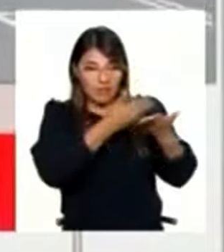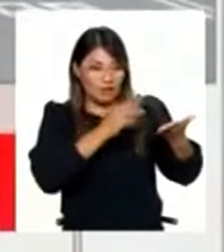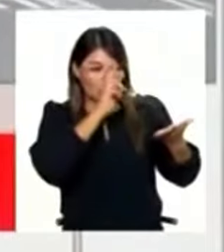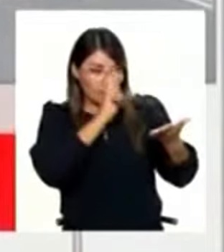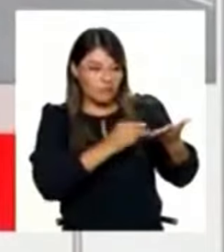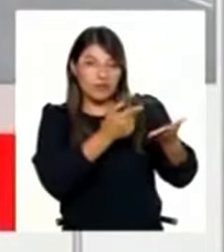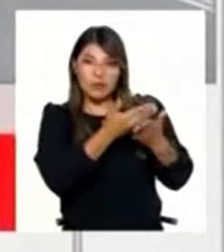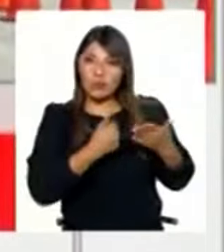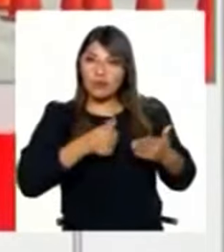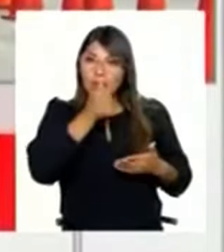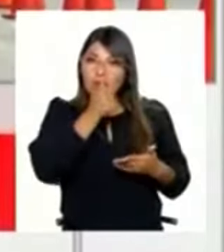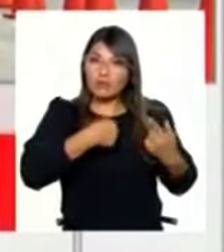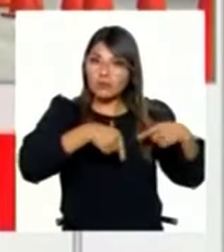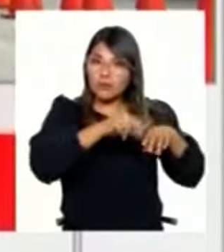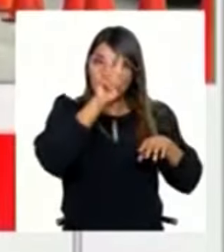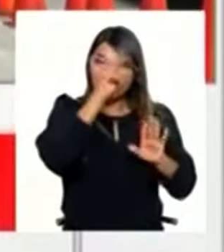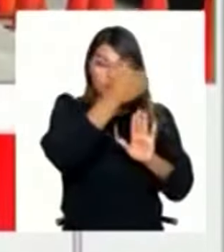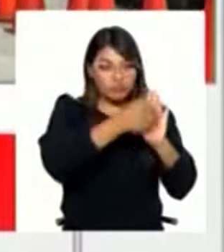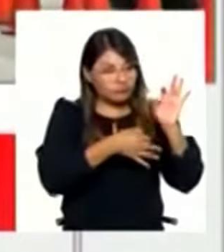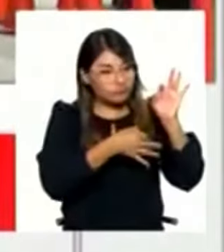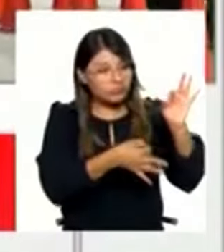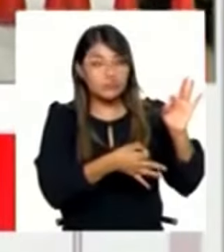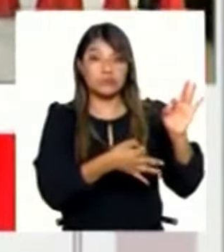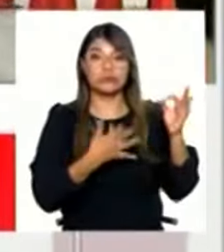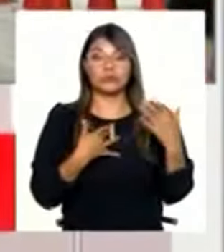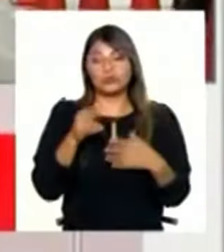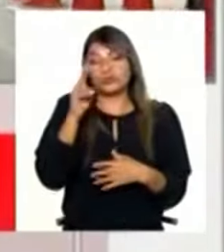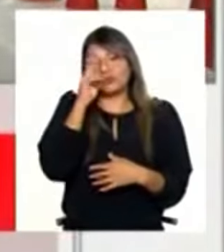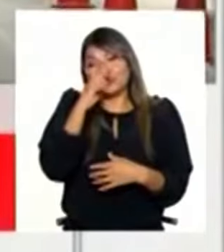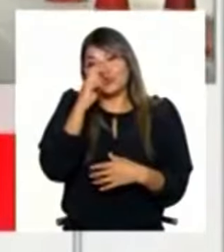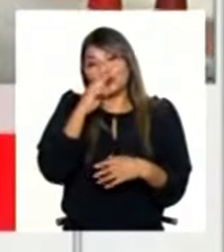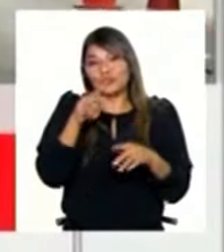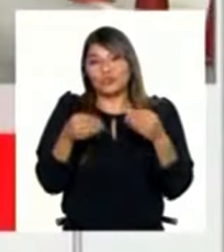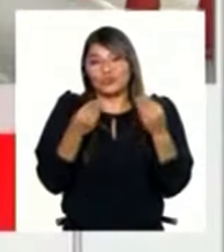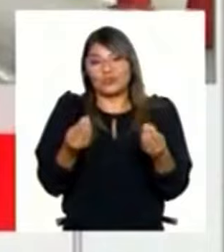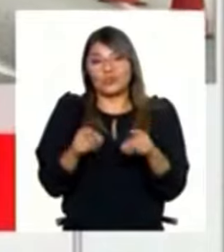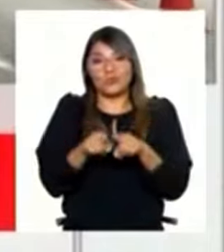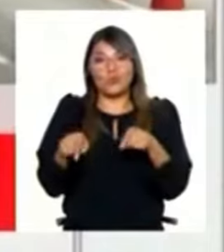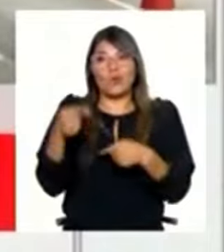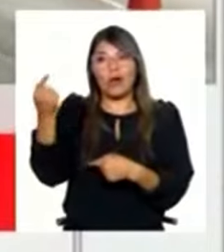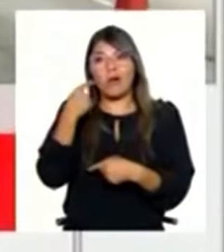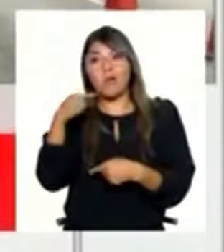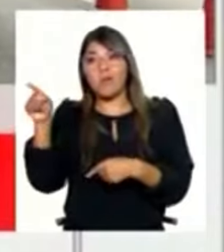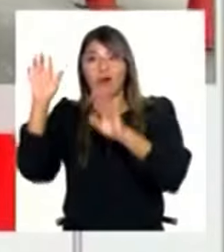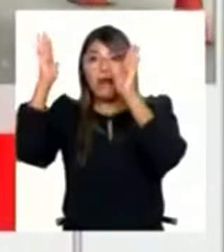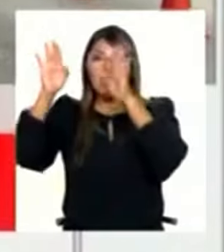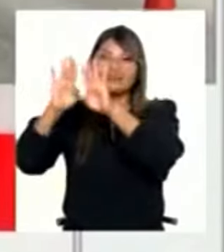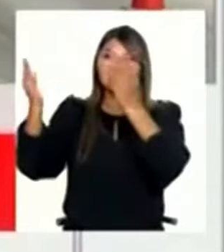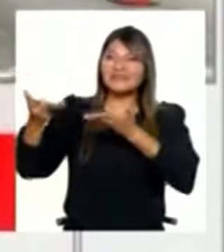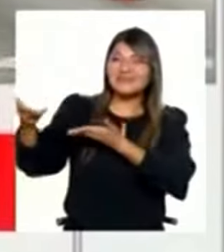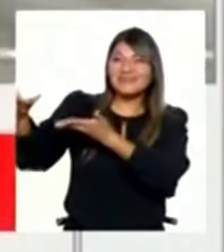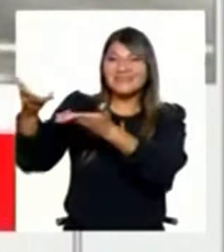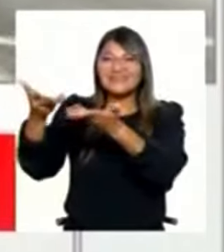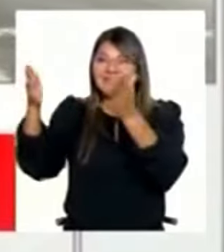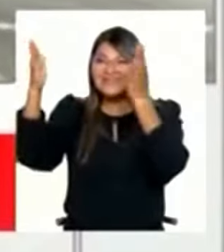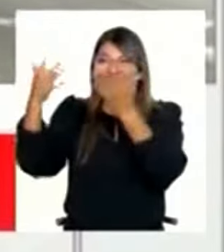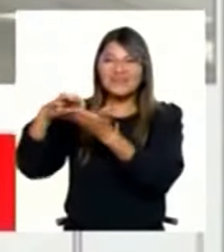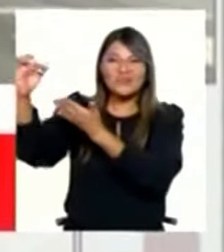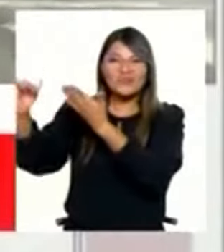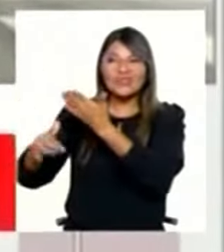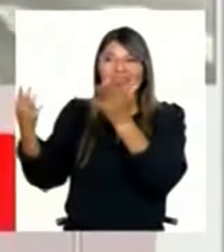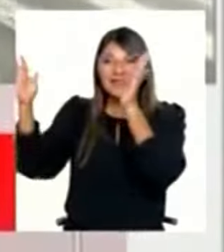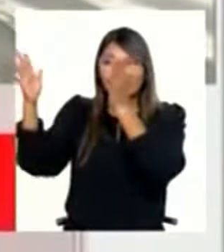privados y de empresas peruanas. Entonces, me extraña de que lancen bombos y platillos, nuevos proyectos, pero lo que ya